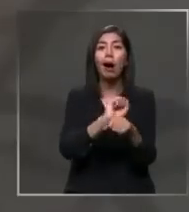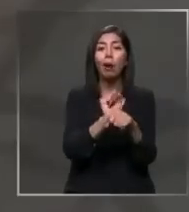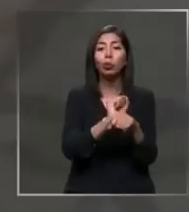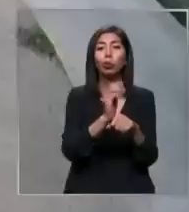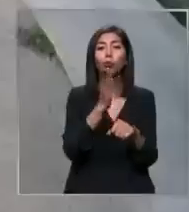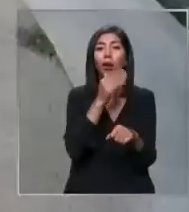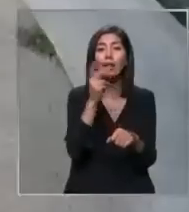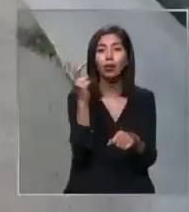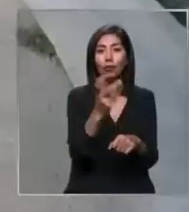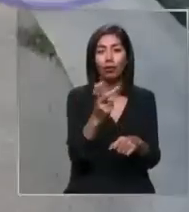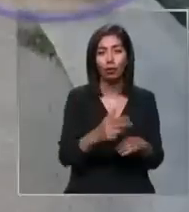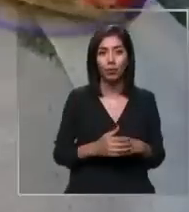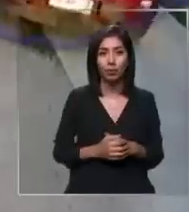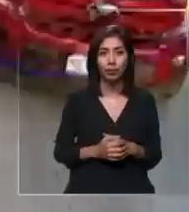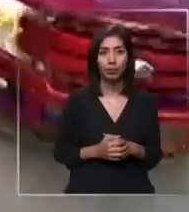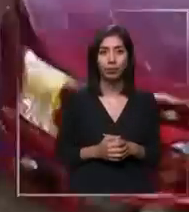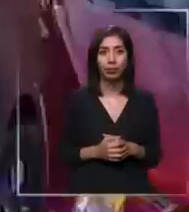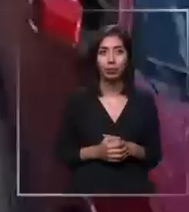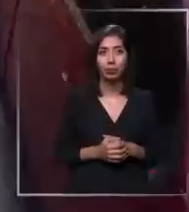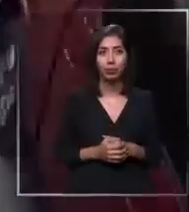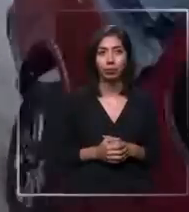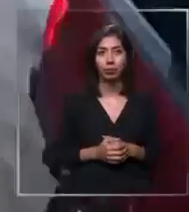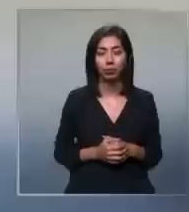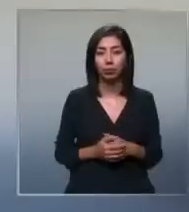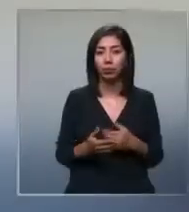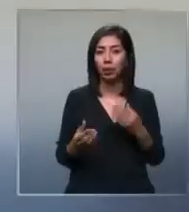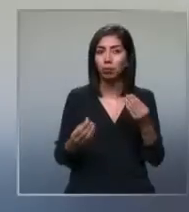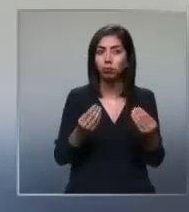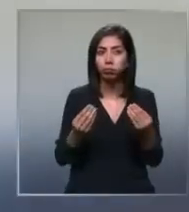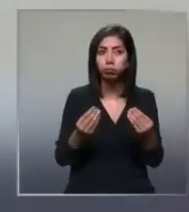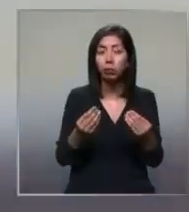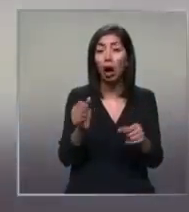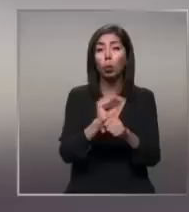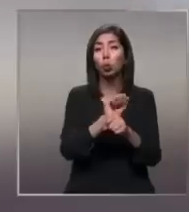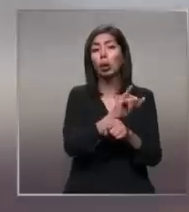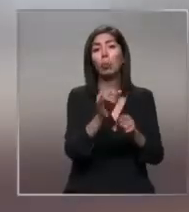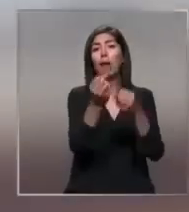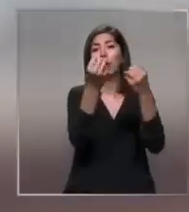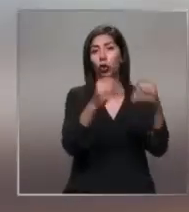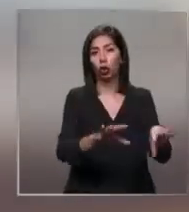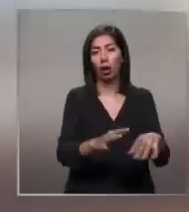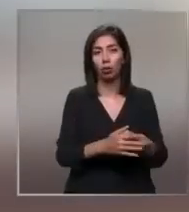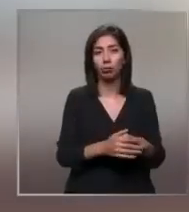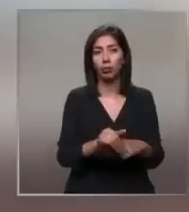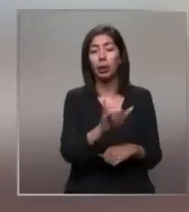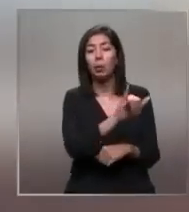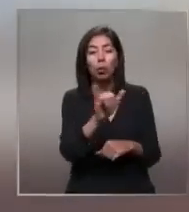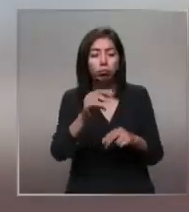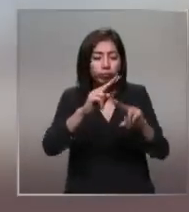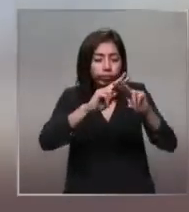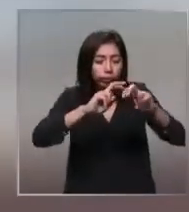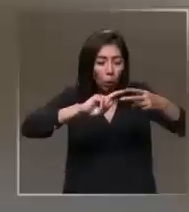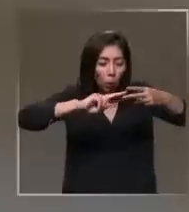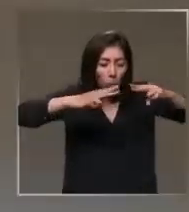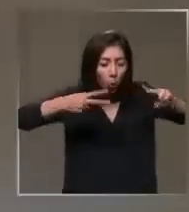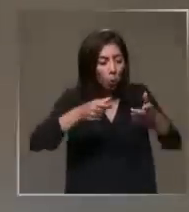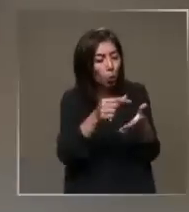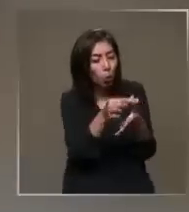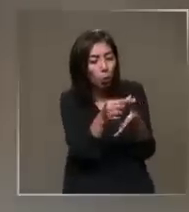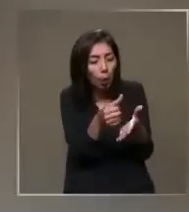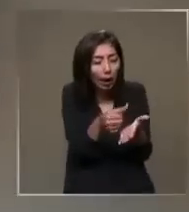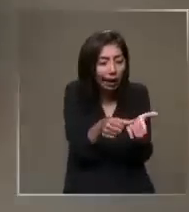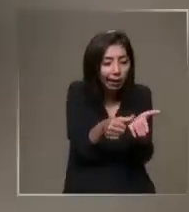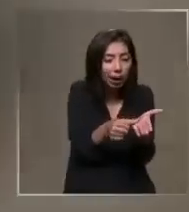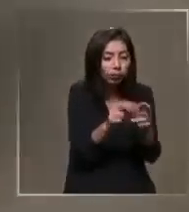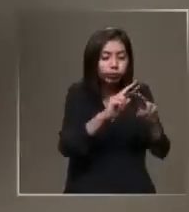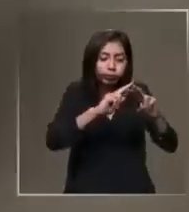con encargo por robo. De igual forma, se le pudo recuperar al quedar abandonado. De allí se tomaron huellas, también se pudieron establecer rutas. Una tarea